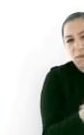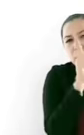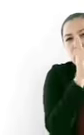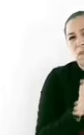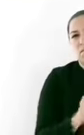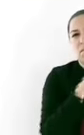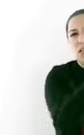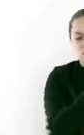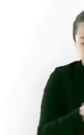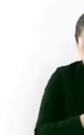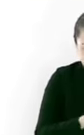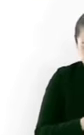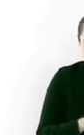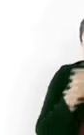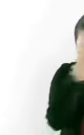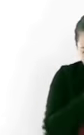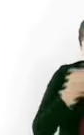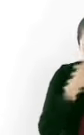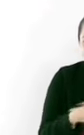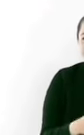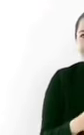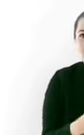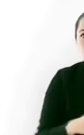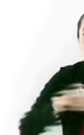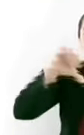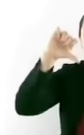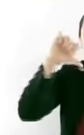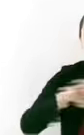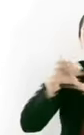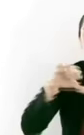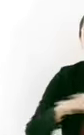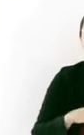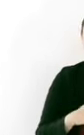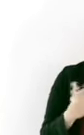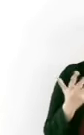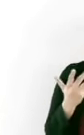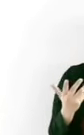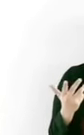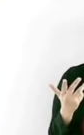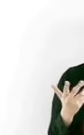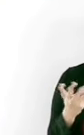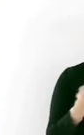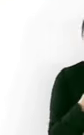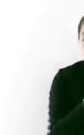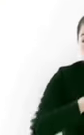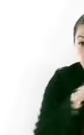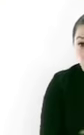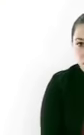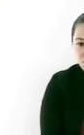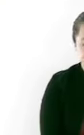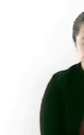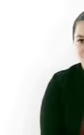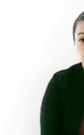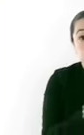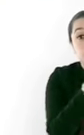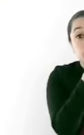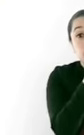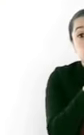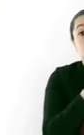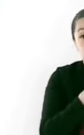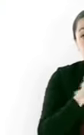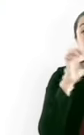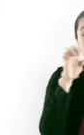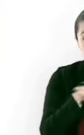admisión, cuando eso no es cierto. Es